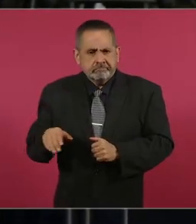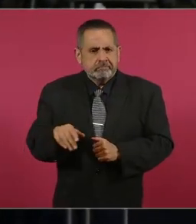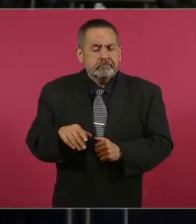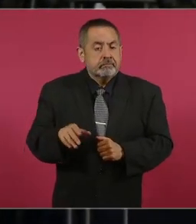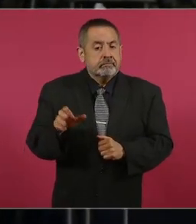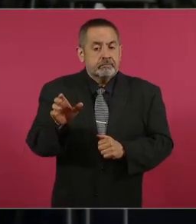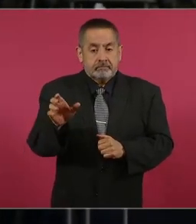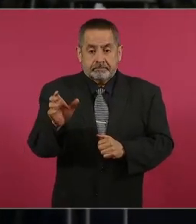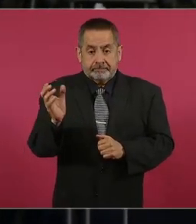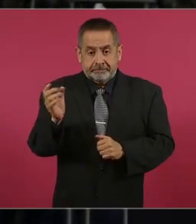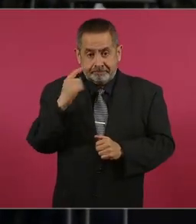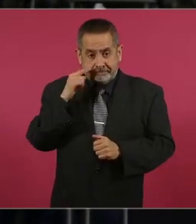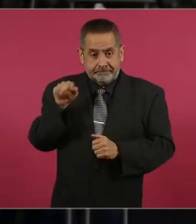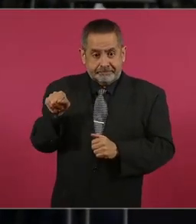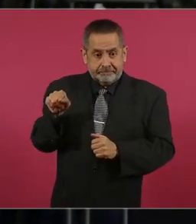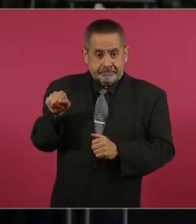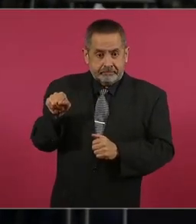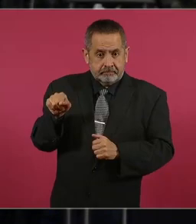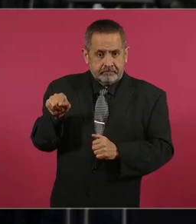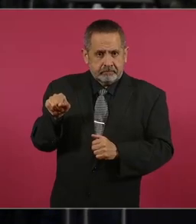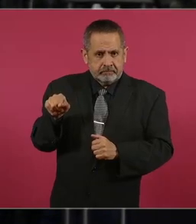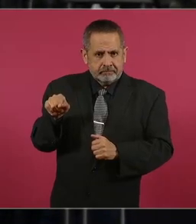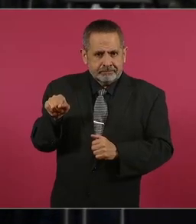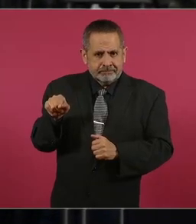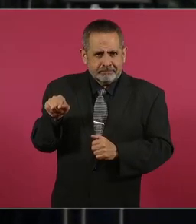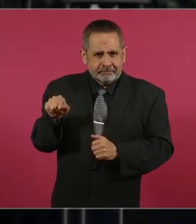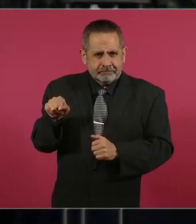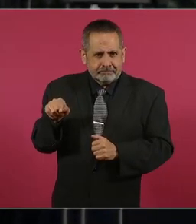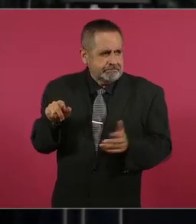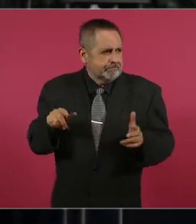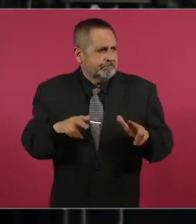este tipo de productos, por ejemplo… Nadie se enojó.